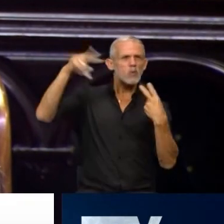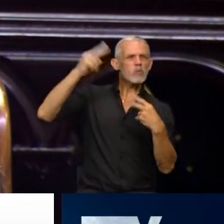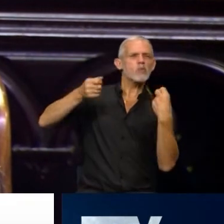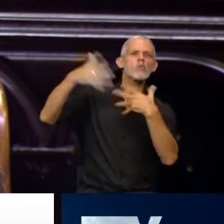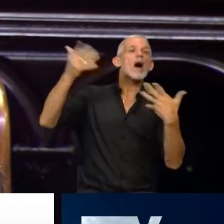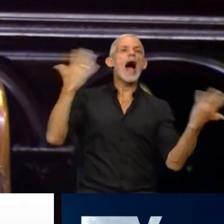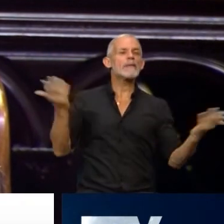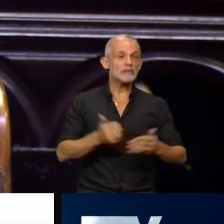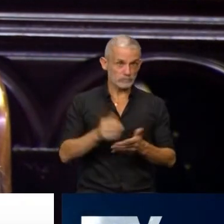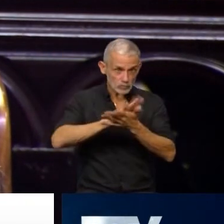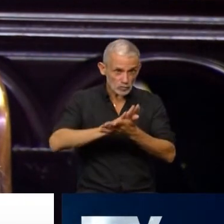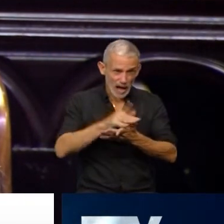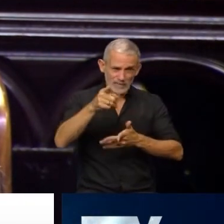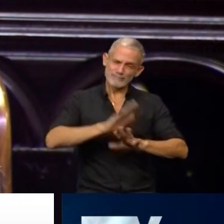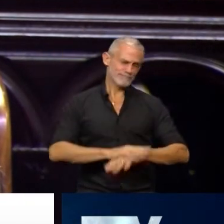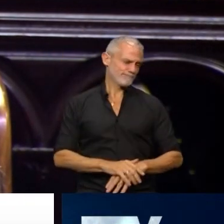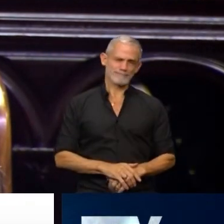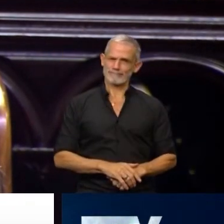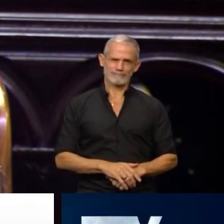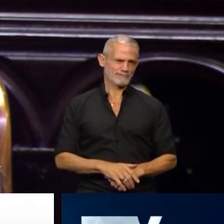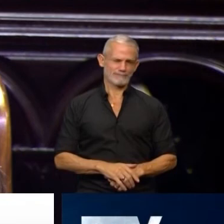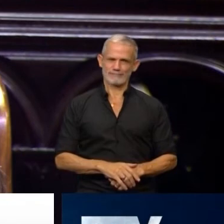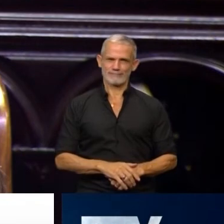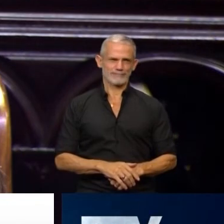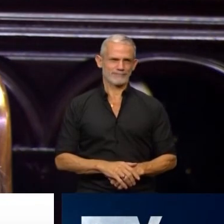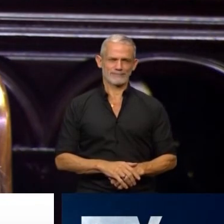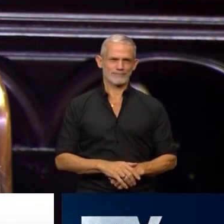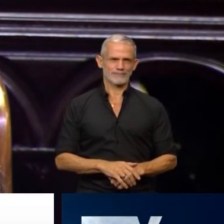exportaciones. No es eso, no es eso.